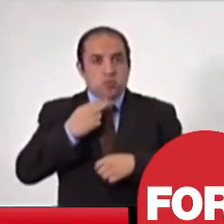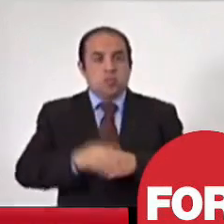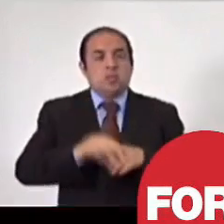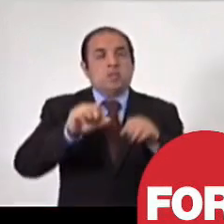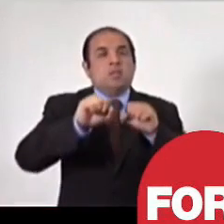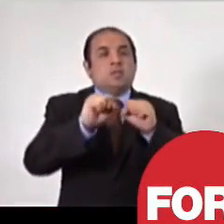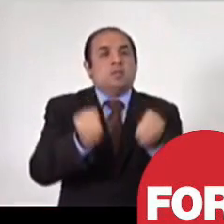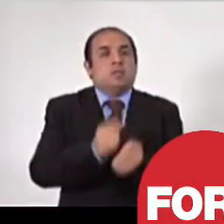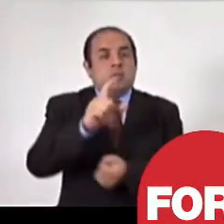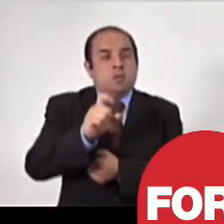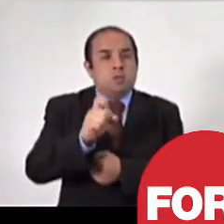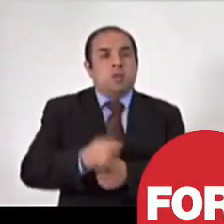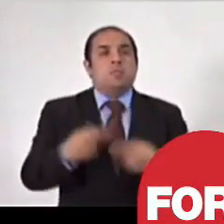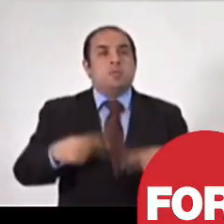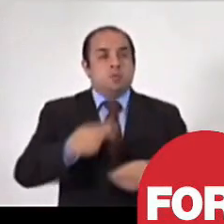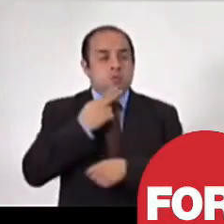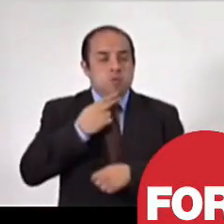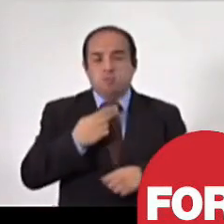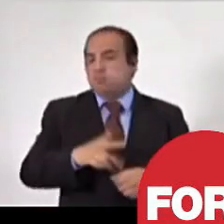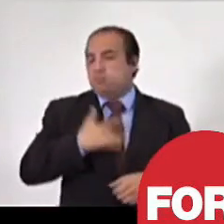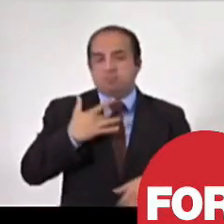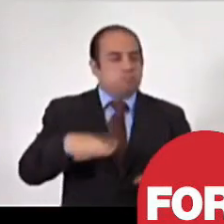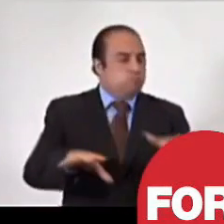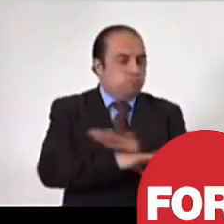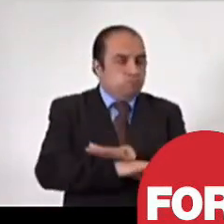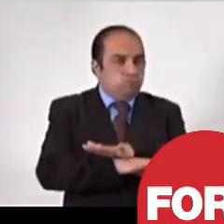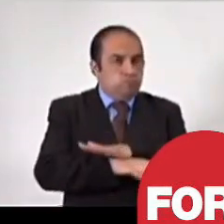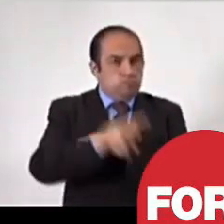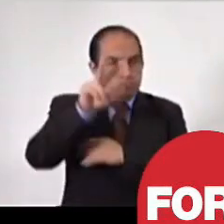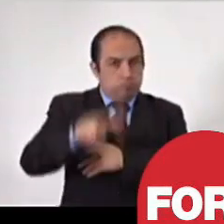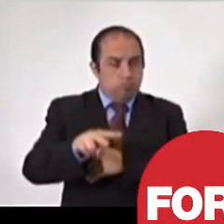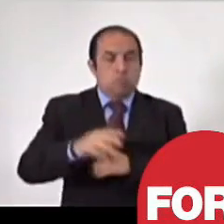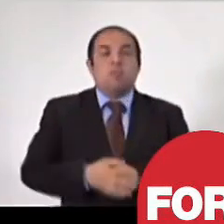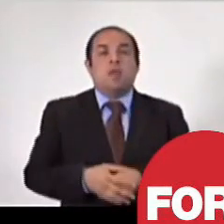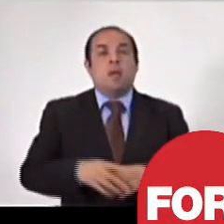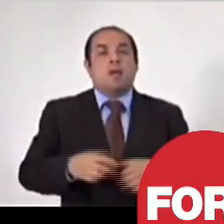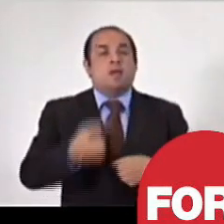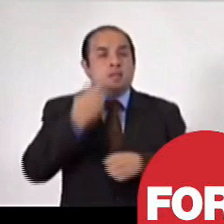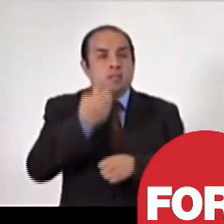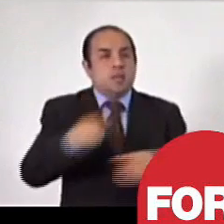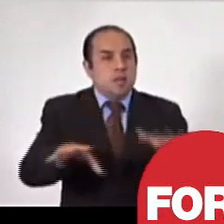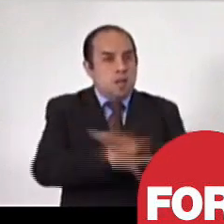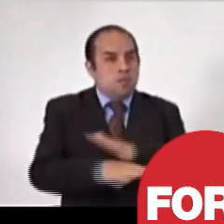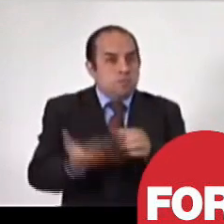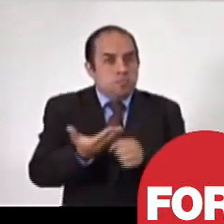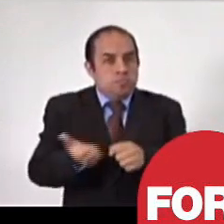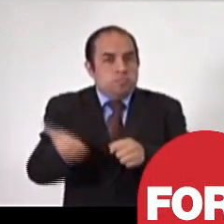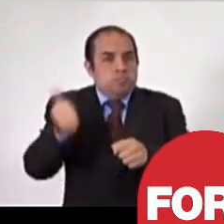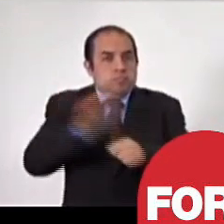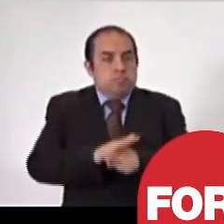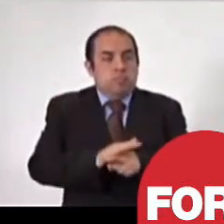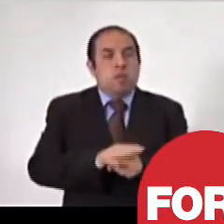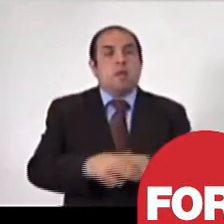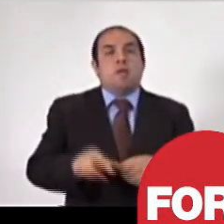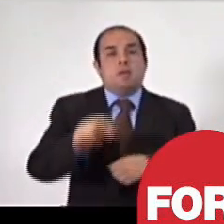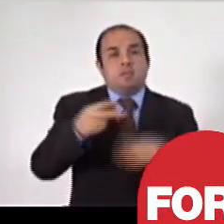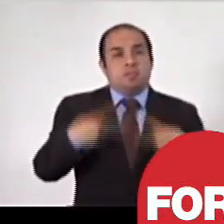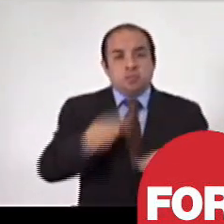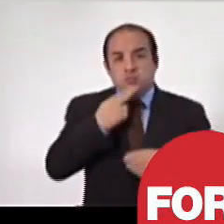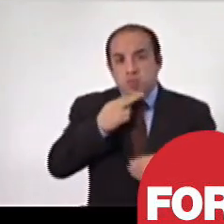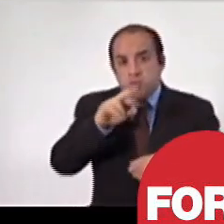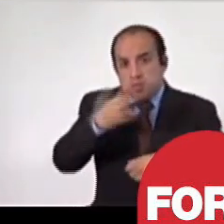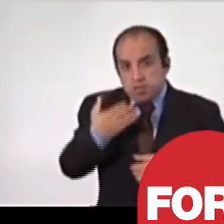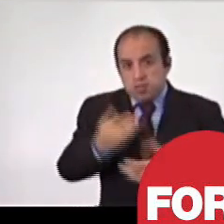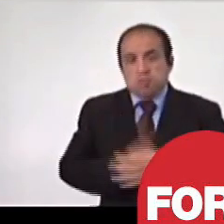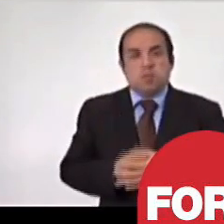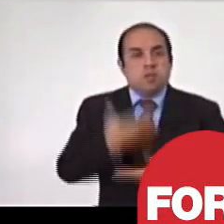El usuario no va a sentir este cambio realmente. Es un cambio administrativo. El usuario va a seguir recibiendo el servicio, sus boletas, tal cual lo